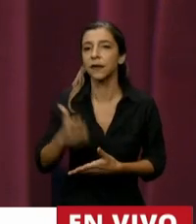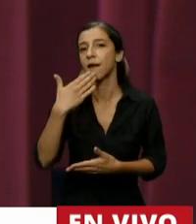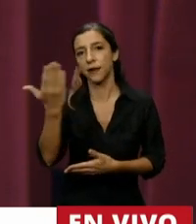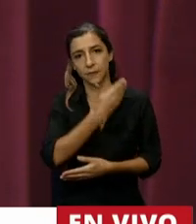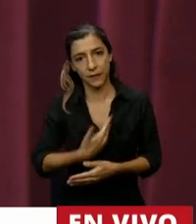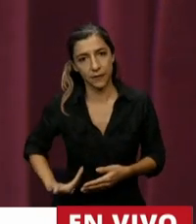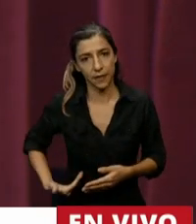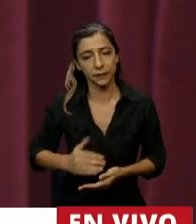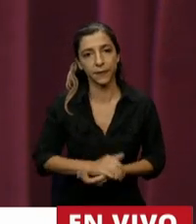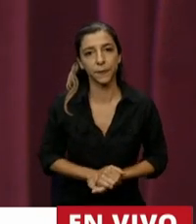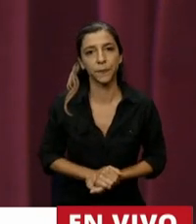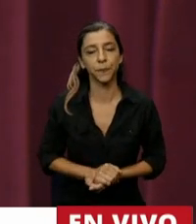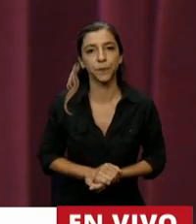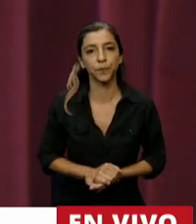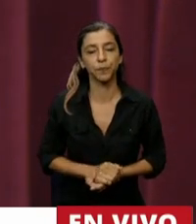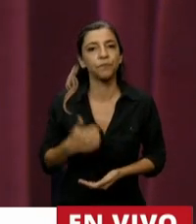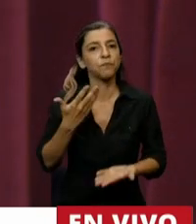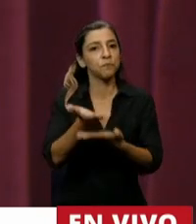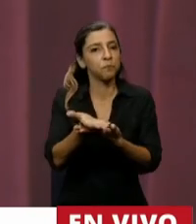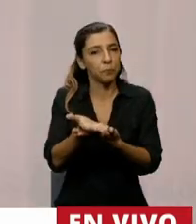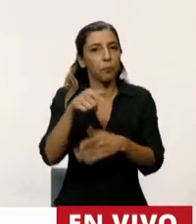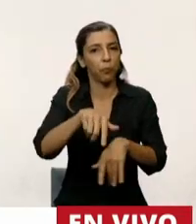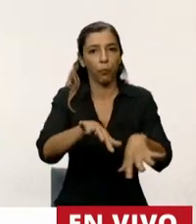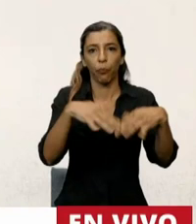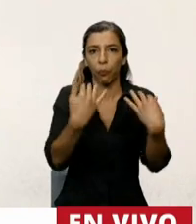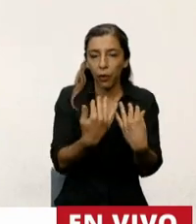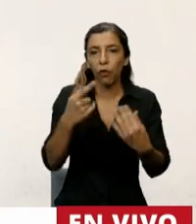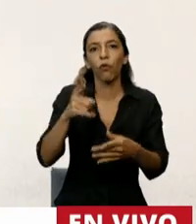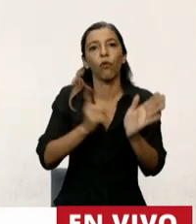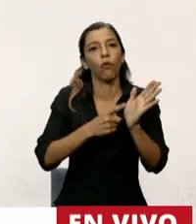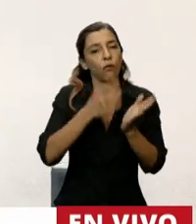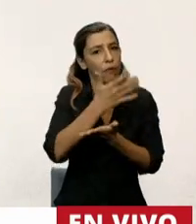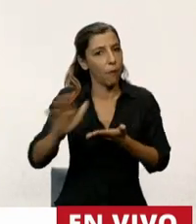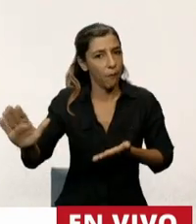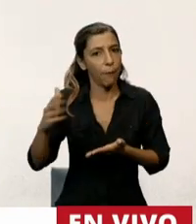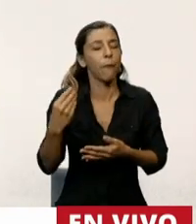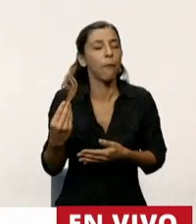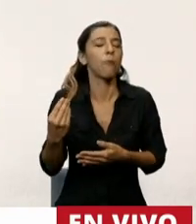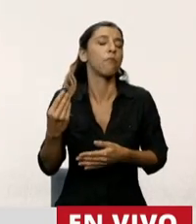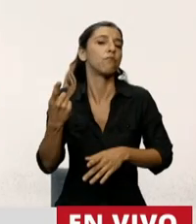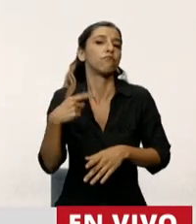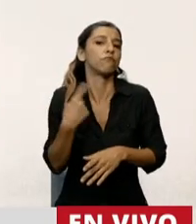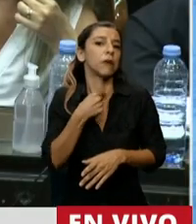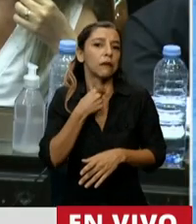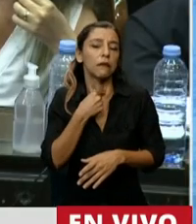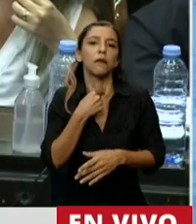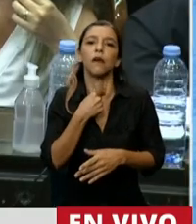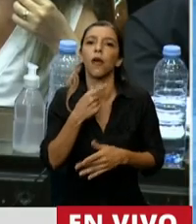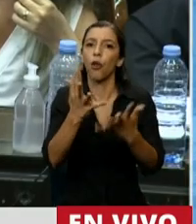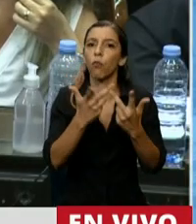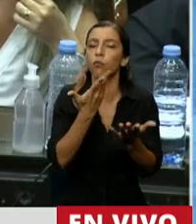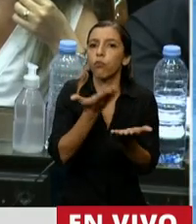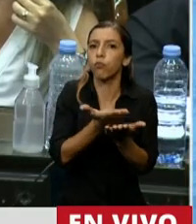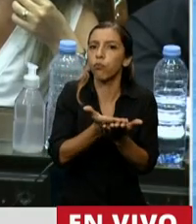Gracias, señor presidente. Solicito a la Cámara el apartamiento de reglamento a fin de considerar el proyecto de